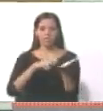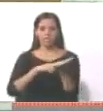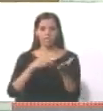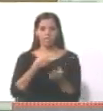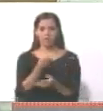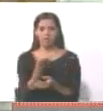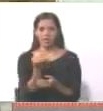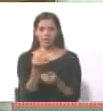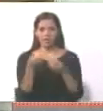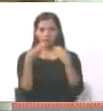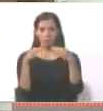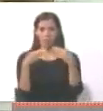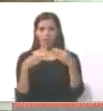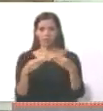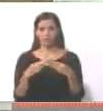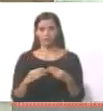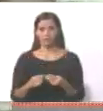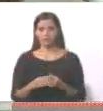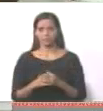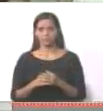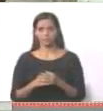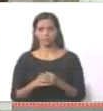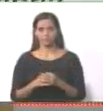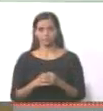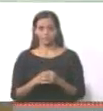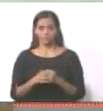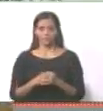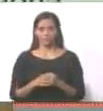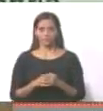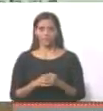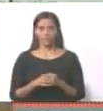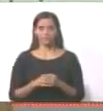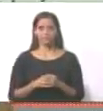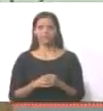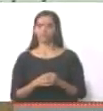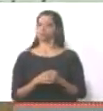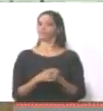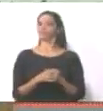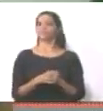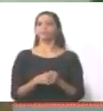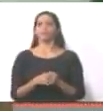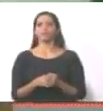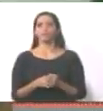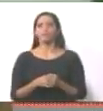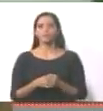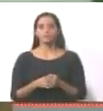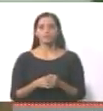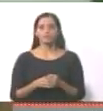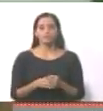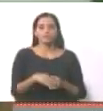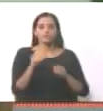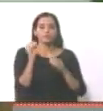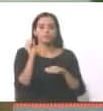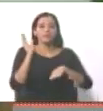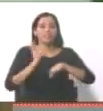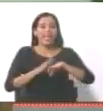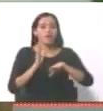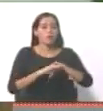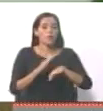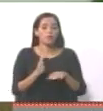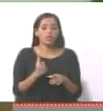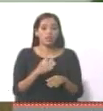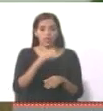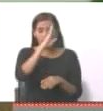noticia. Miguel Enrique Otero, Miguel Enrique Otero, acusan a alguien, acusa a